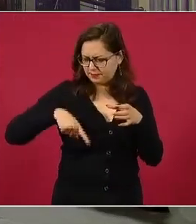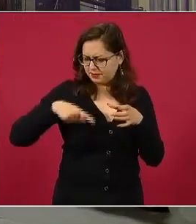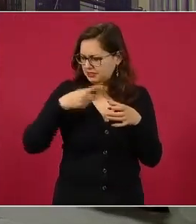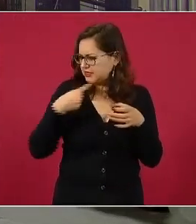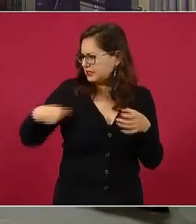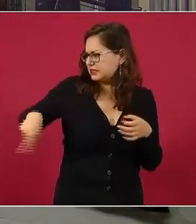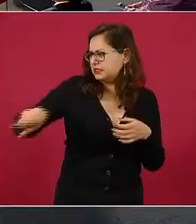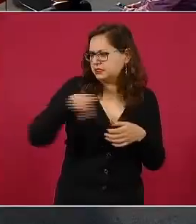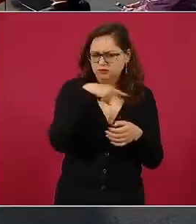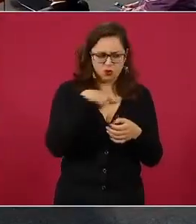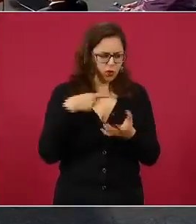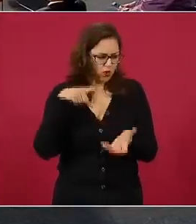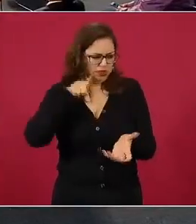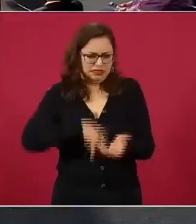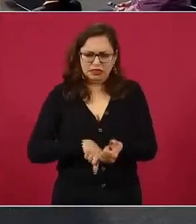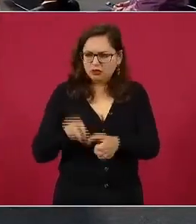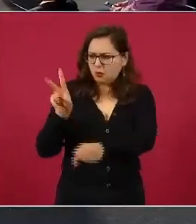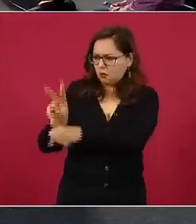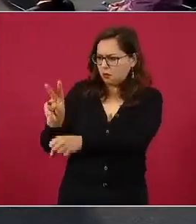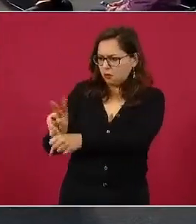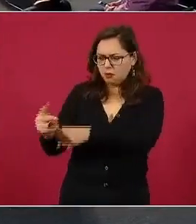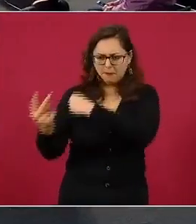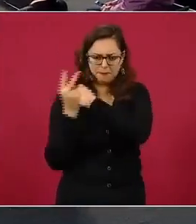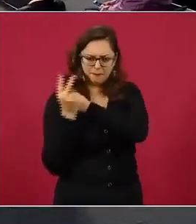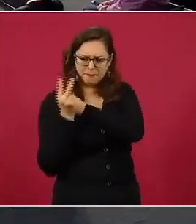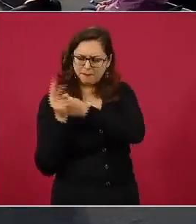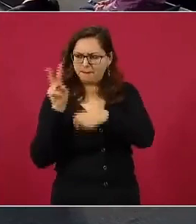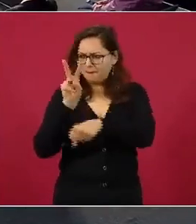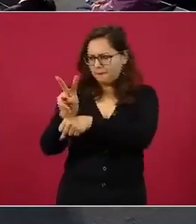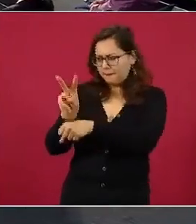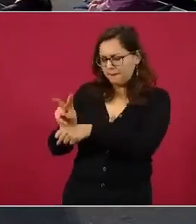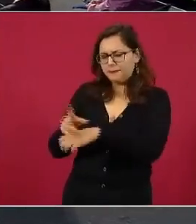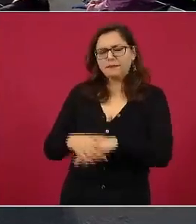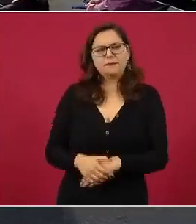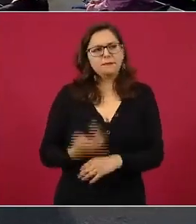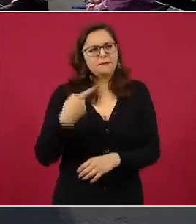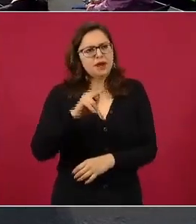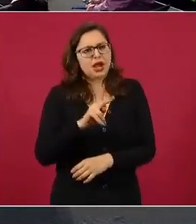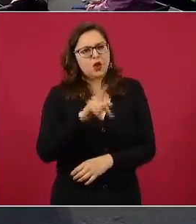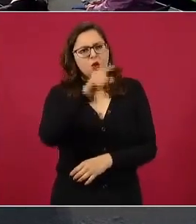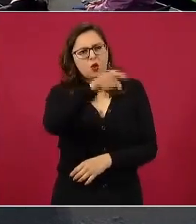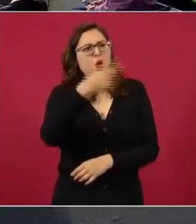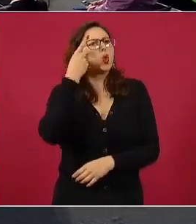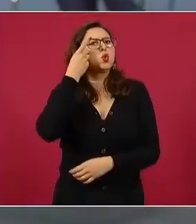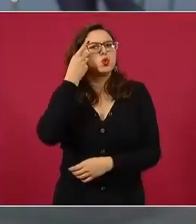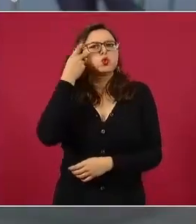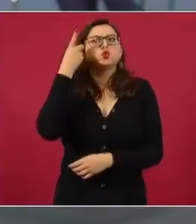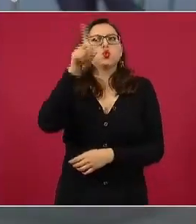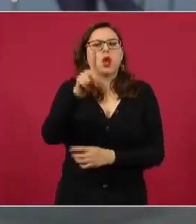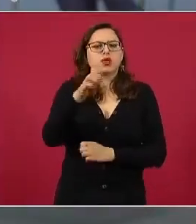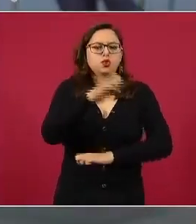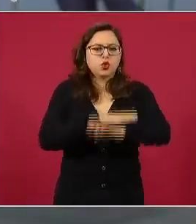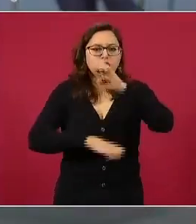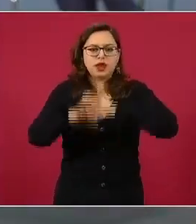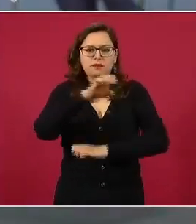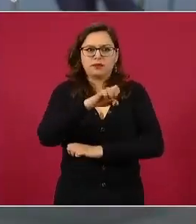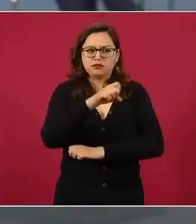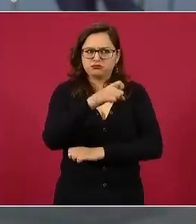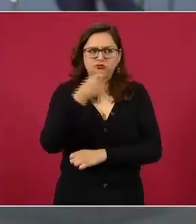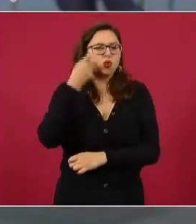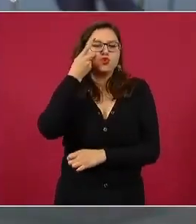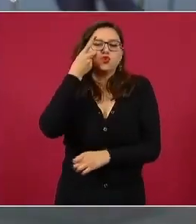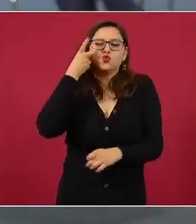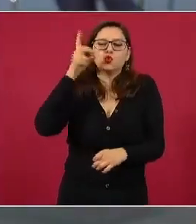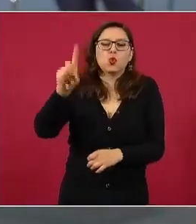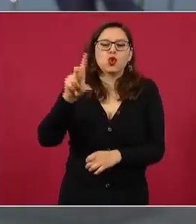¿qué mensaje le daría a los dueños de los medios de comunicación? Porque los grandes medios no son reporteros, no